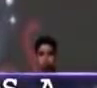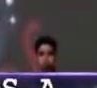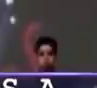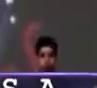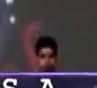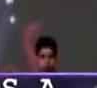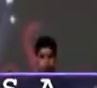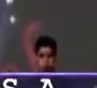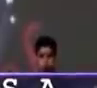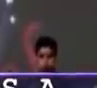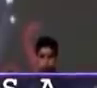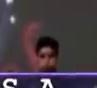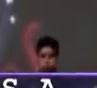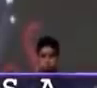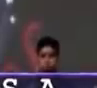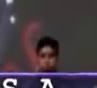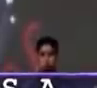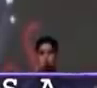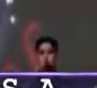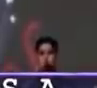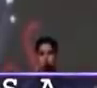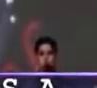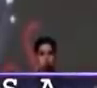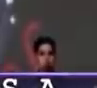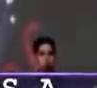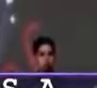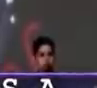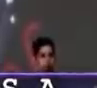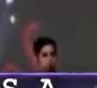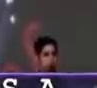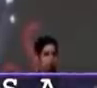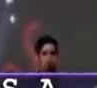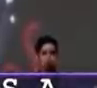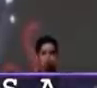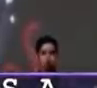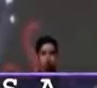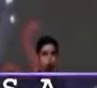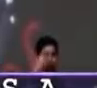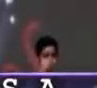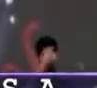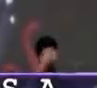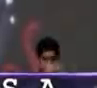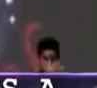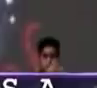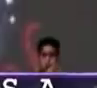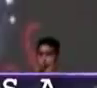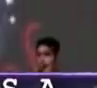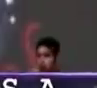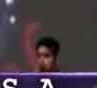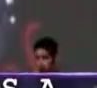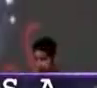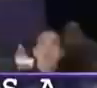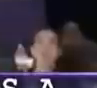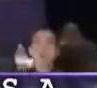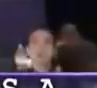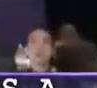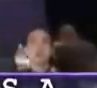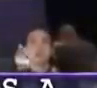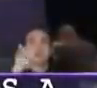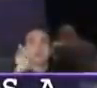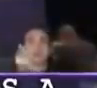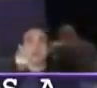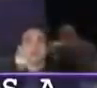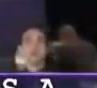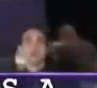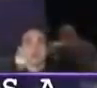consideración, se le incluye los aumentos en sueldo para el magisterio y a nuestra uniformada.